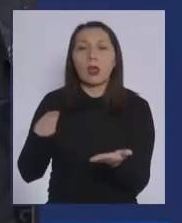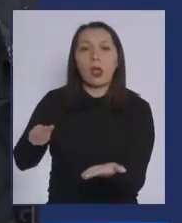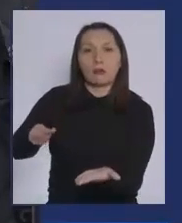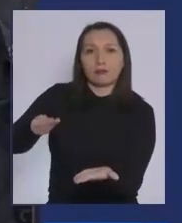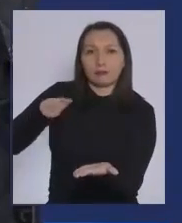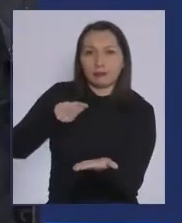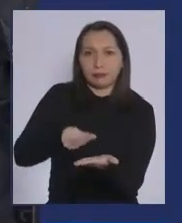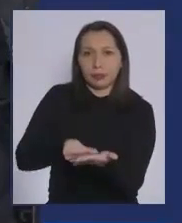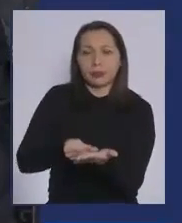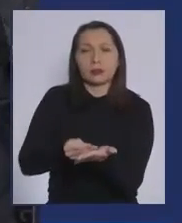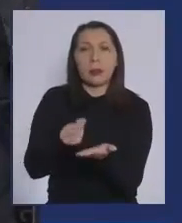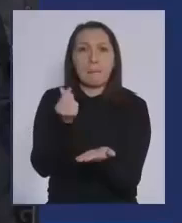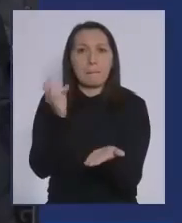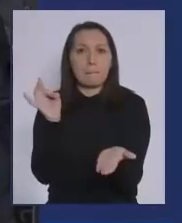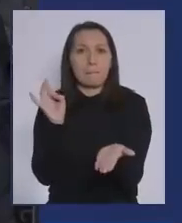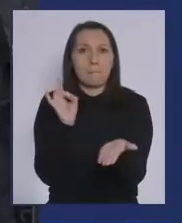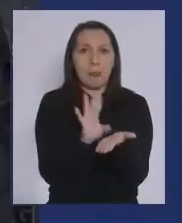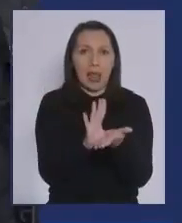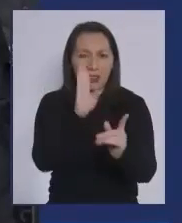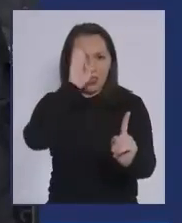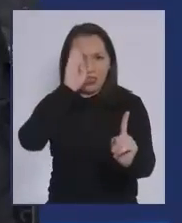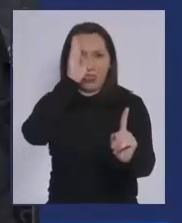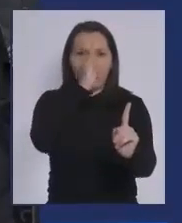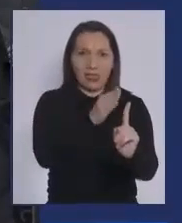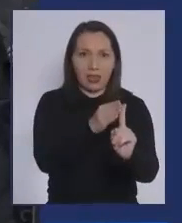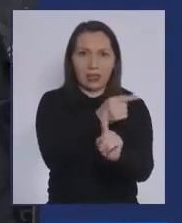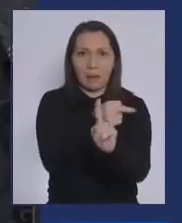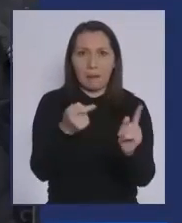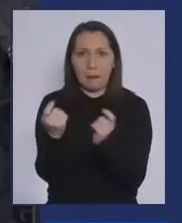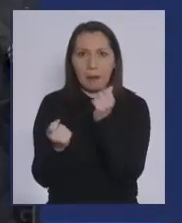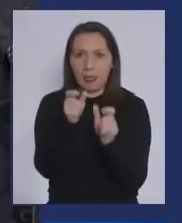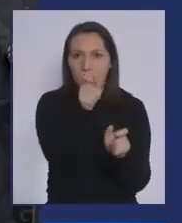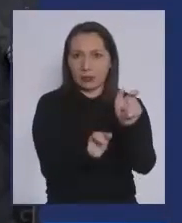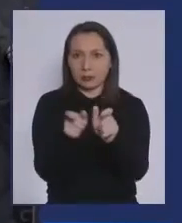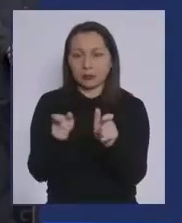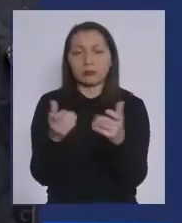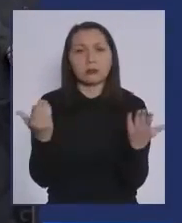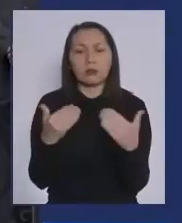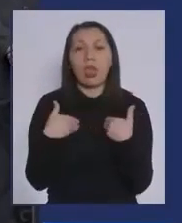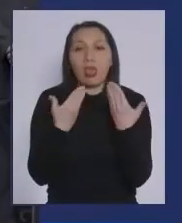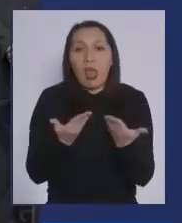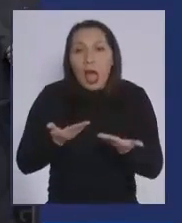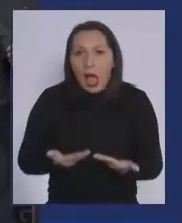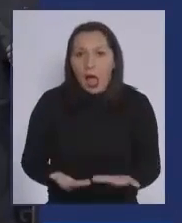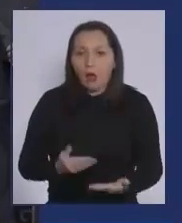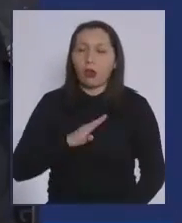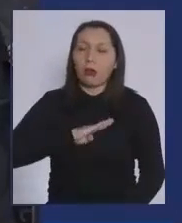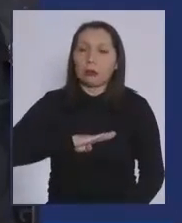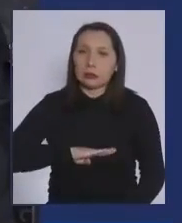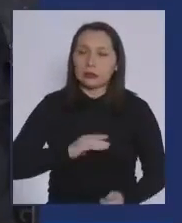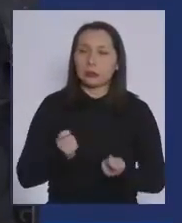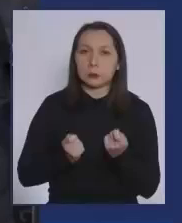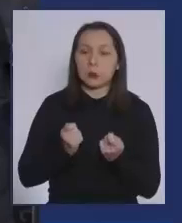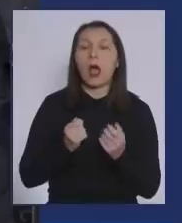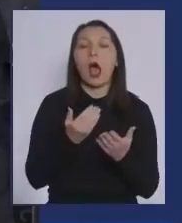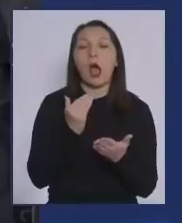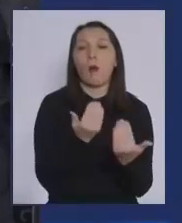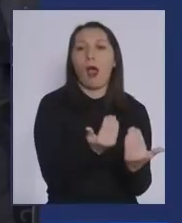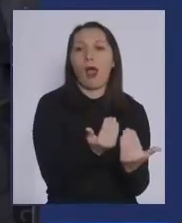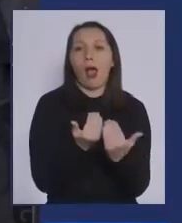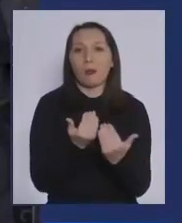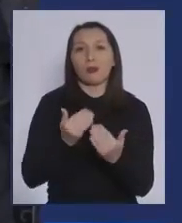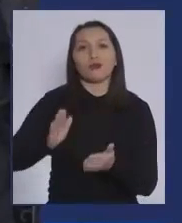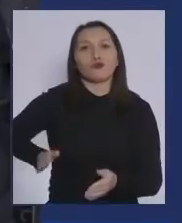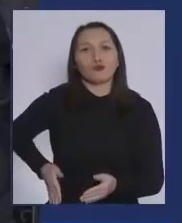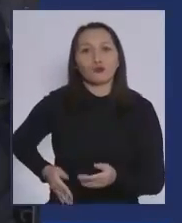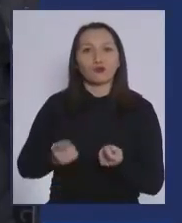una transferencia directa a la clase media para entregar ahora un alivio y un apoyo al